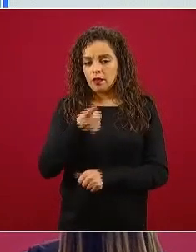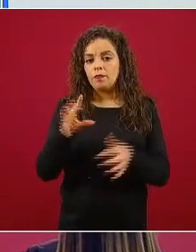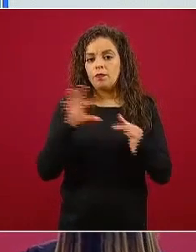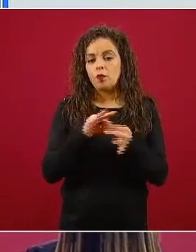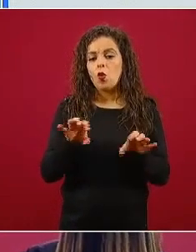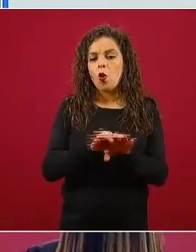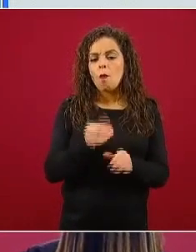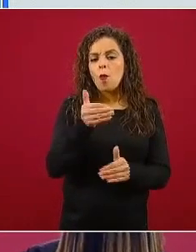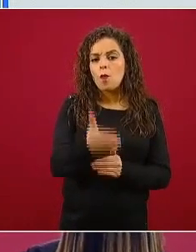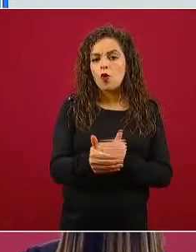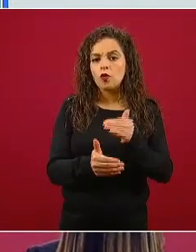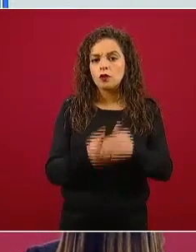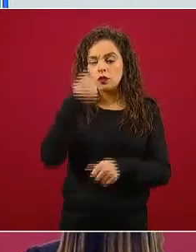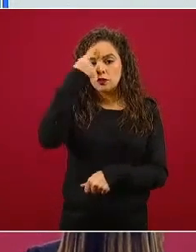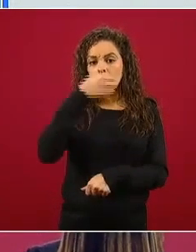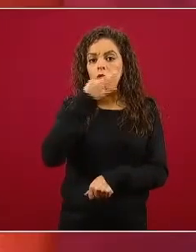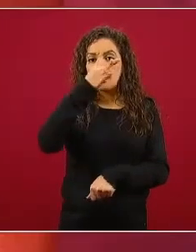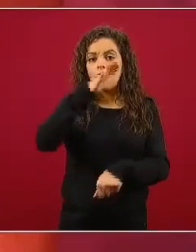las muertes por COVID.